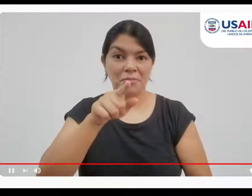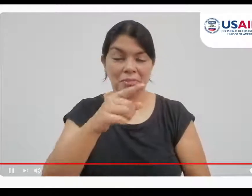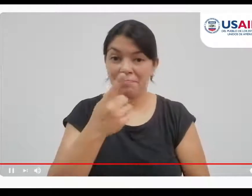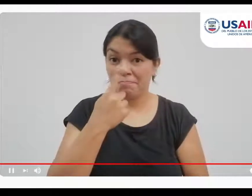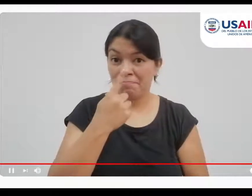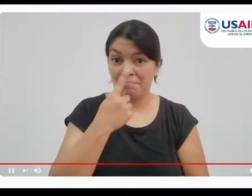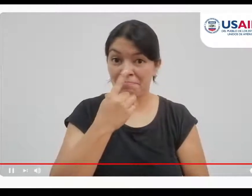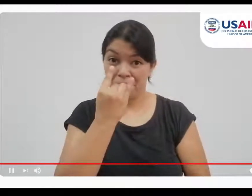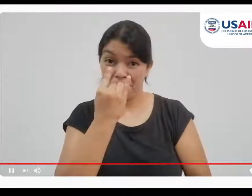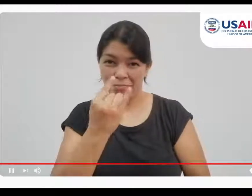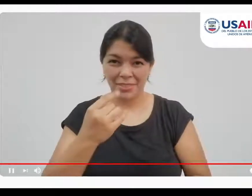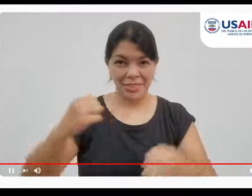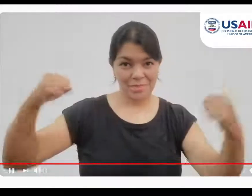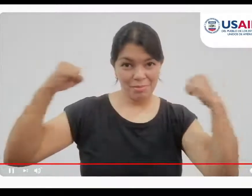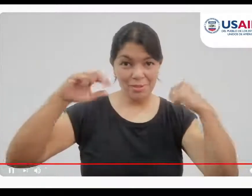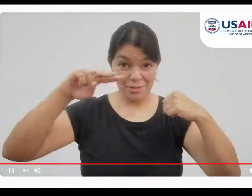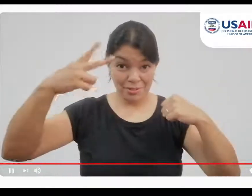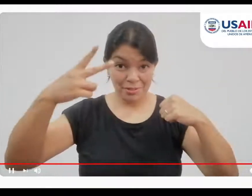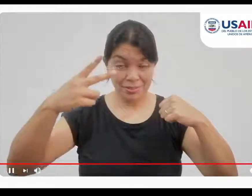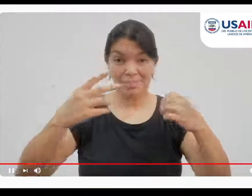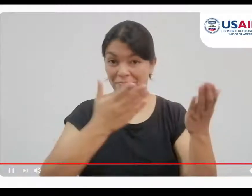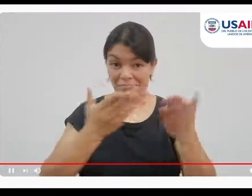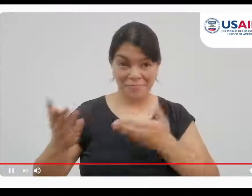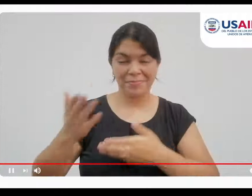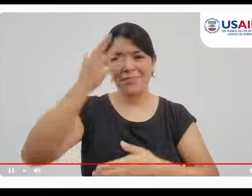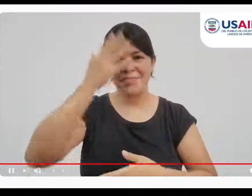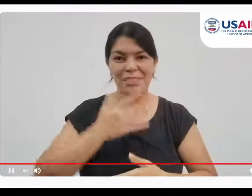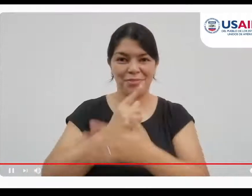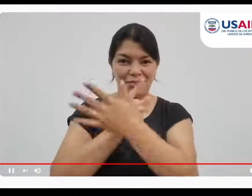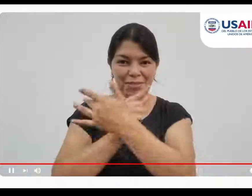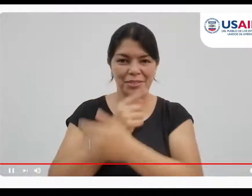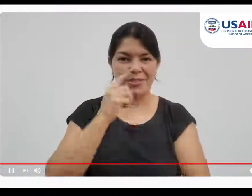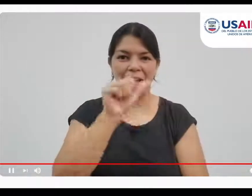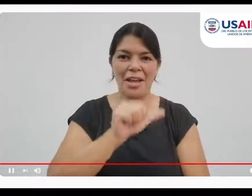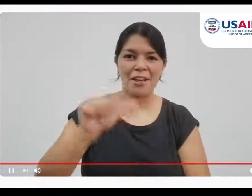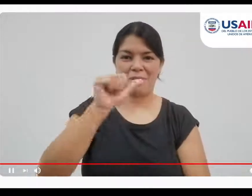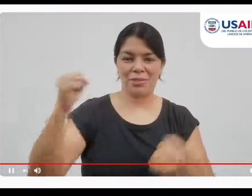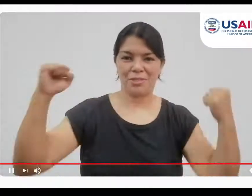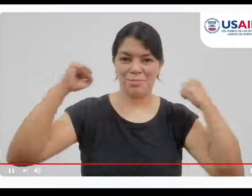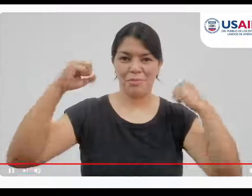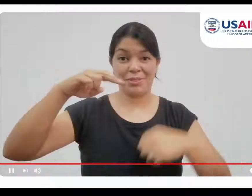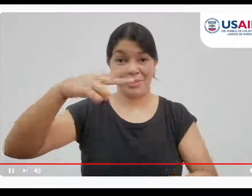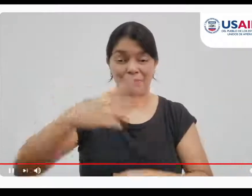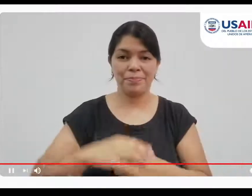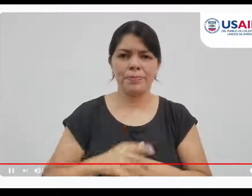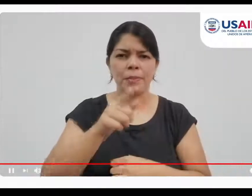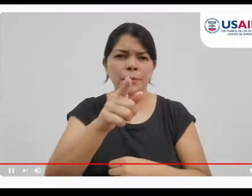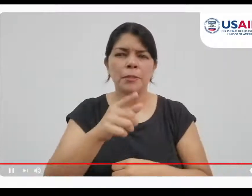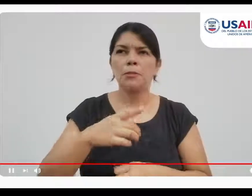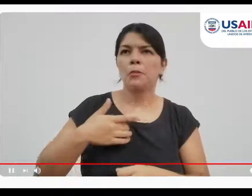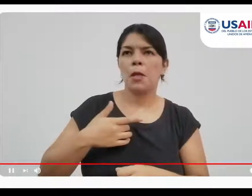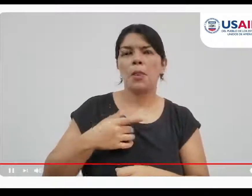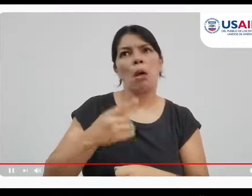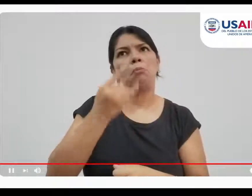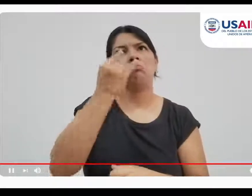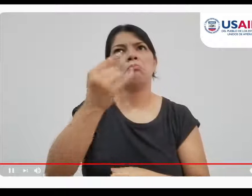Si les interesa conocer un poco más de Sport Power 2, nos pueden encontrar en redes sociales como @SportPower2 y si nos quieren contar qué